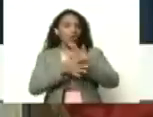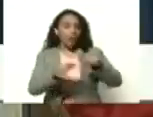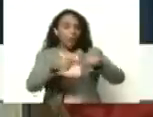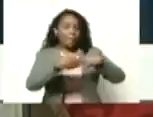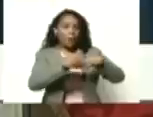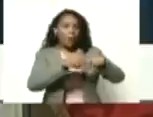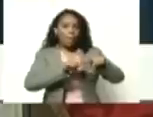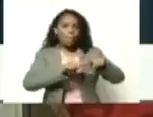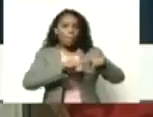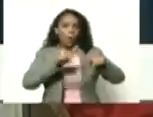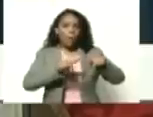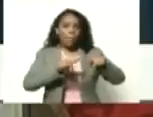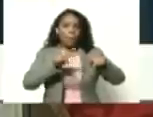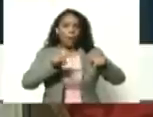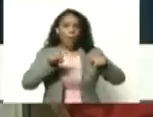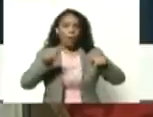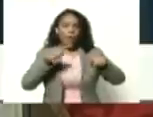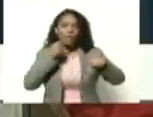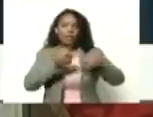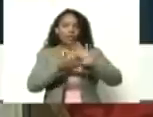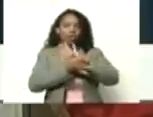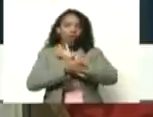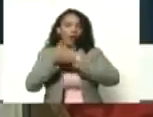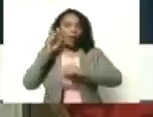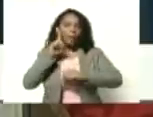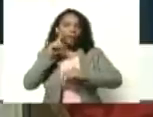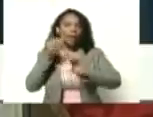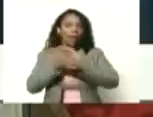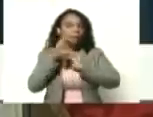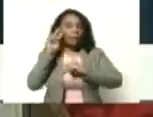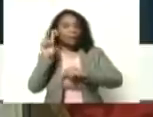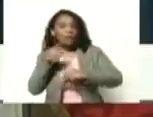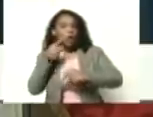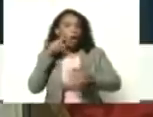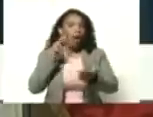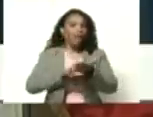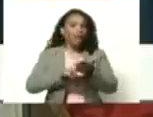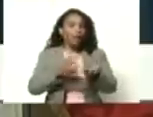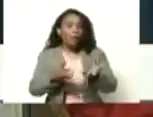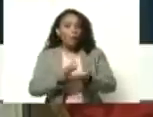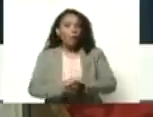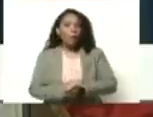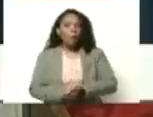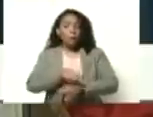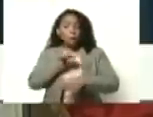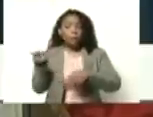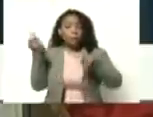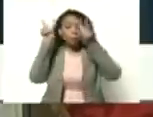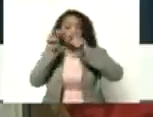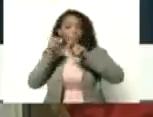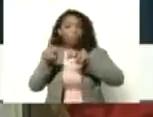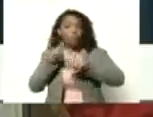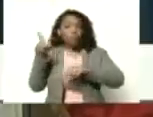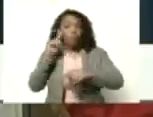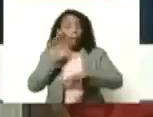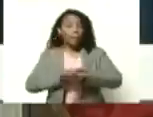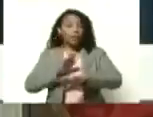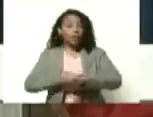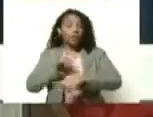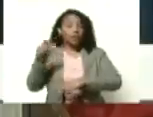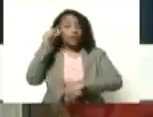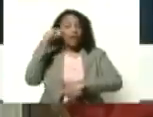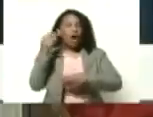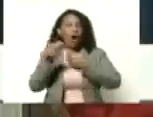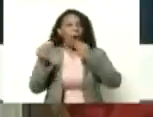obviamente seguimos avanzando en esas investigaciones viendo lo que había pasado ese día como había